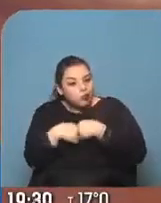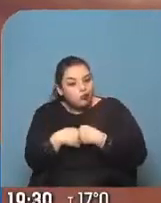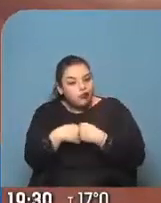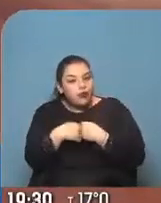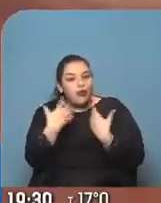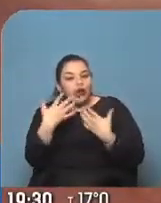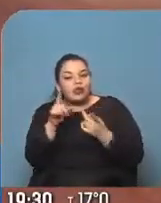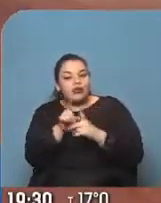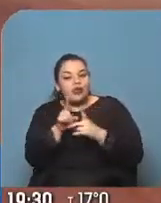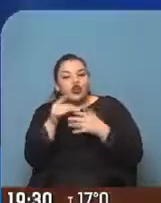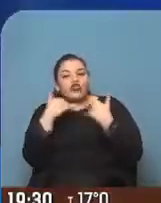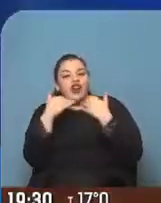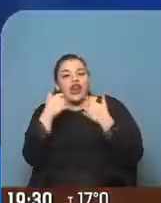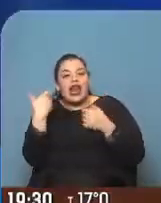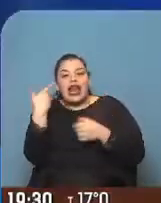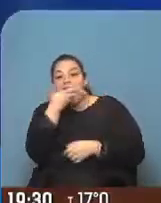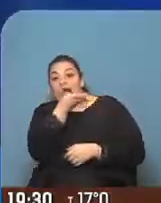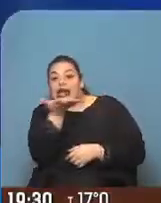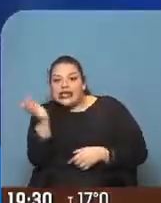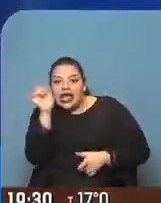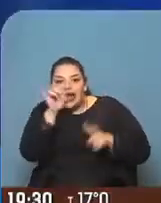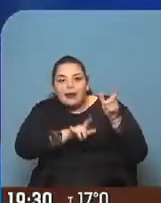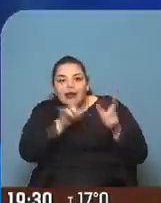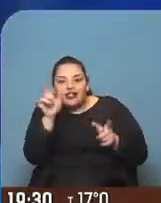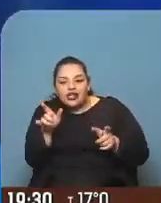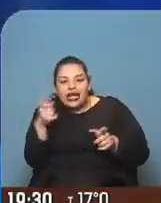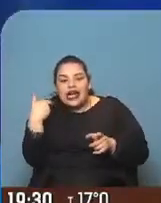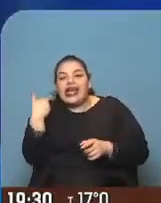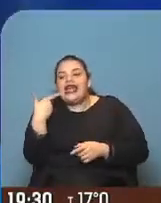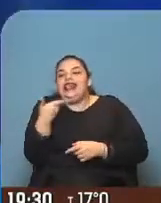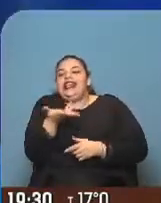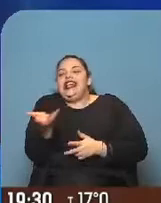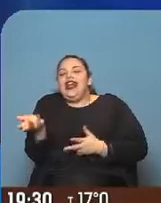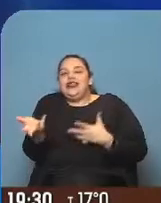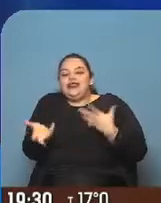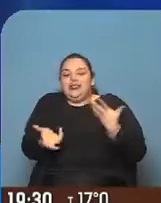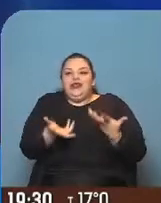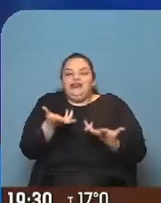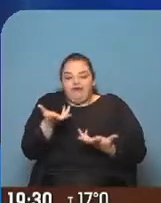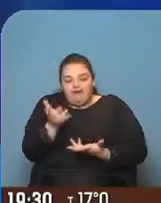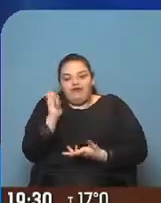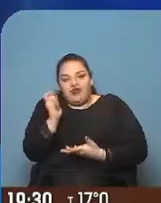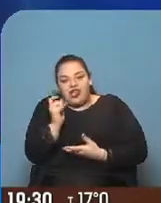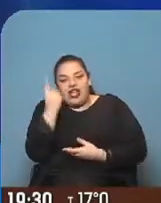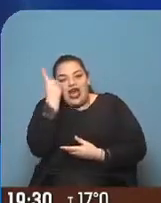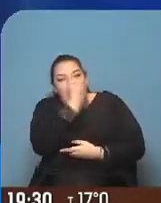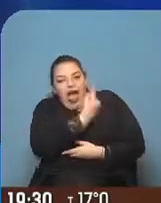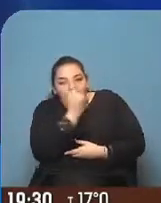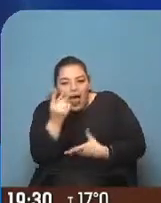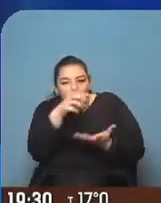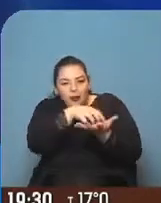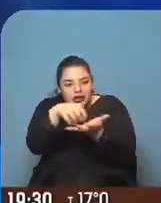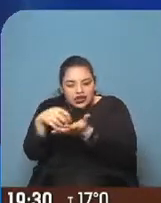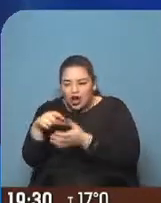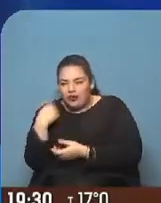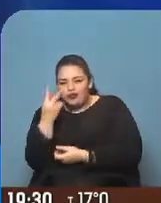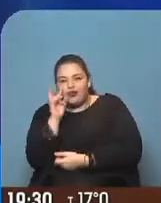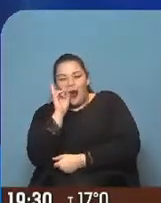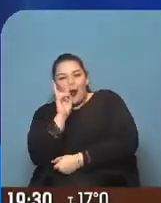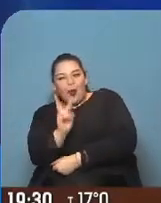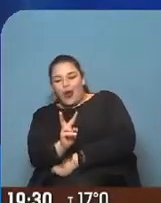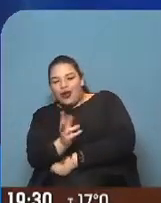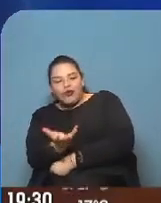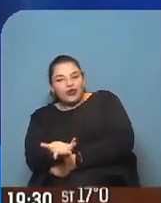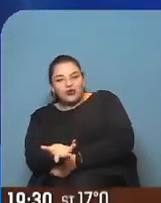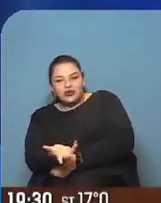llegaron a tomar la magnitud de los nombres que se están involucrando a la magnitud si uno cada empresario que vemos cada empresario